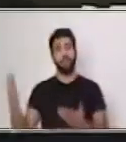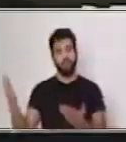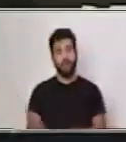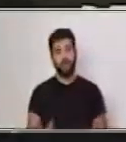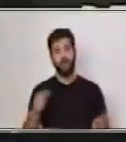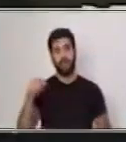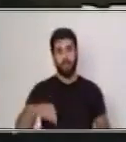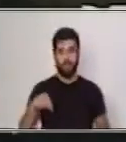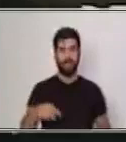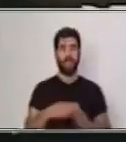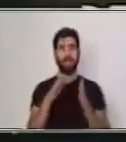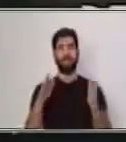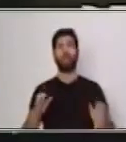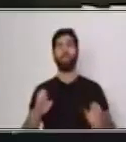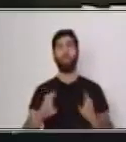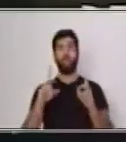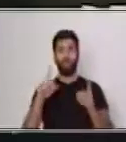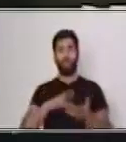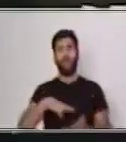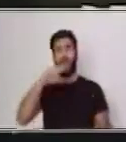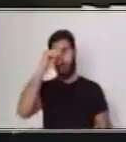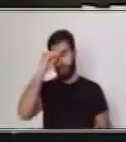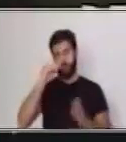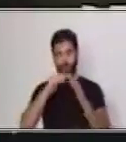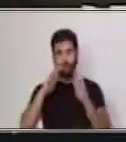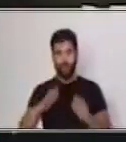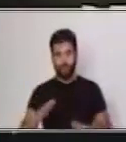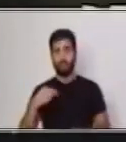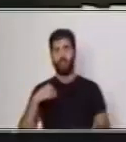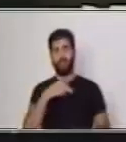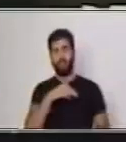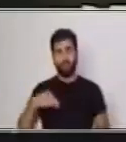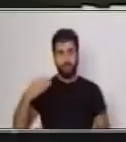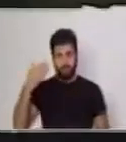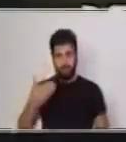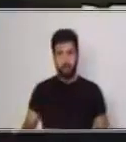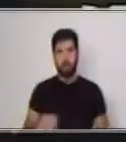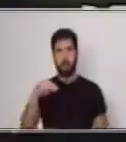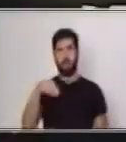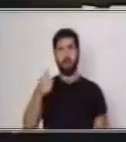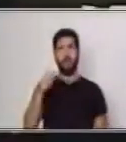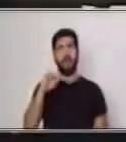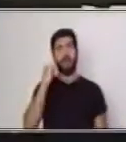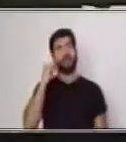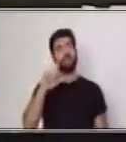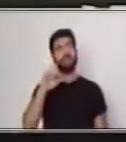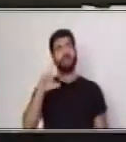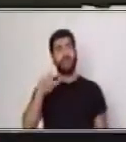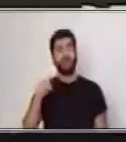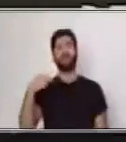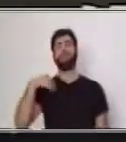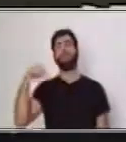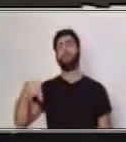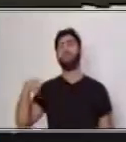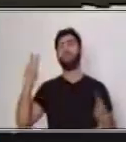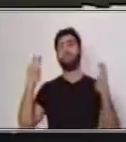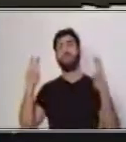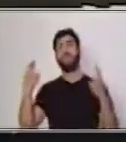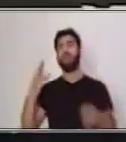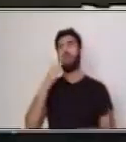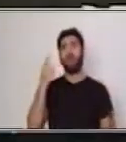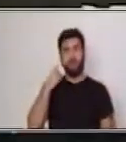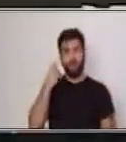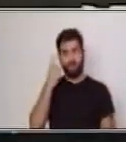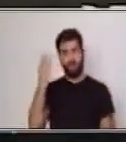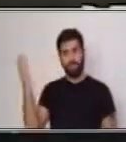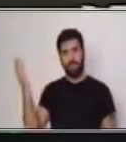Bienvenido a este espacio educativo Aprendo en Casa. Soy Marisela Moscoso de Luna y en esta oportunidad desarrollaré el tema los